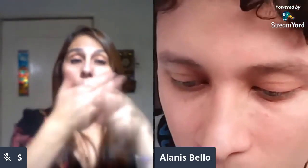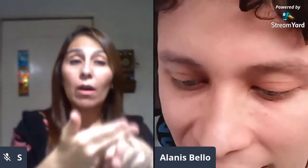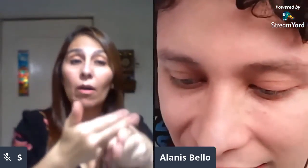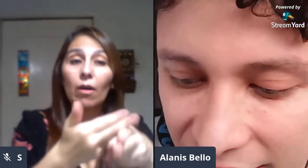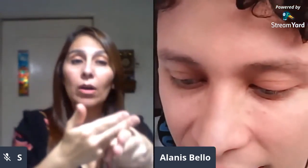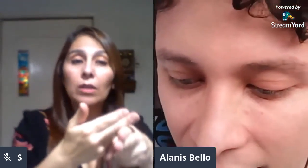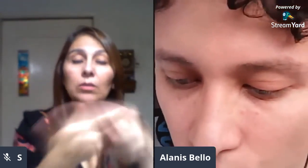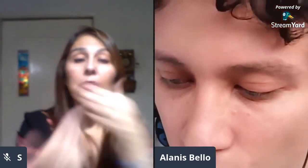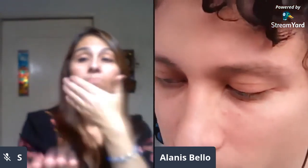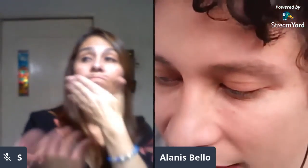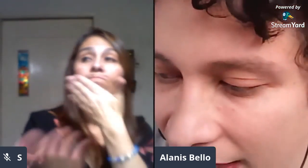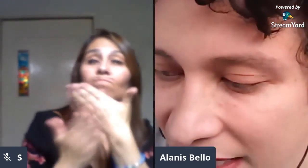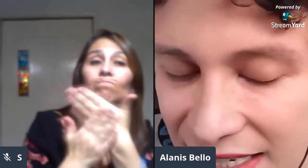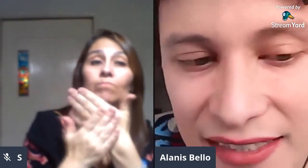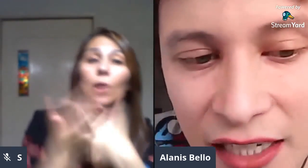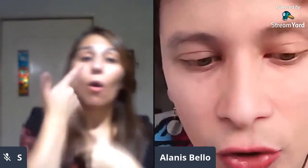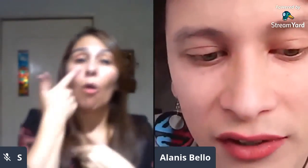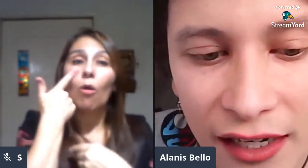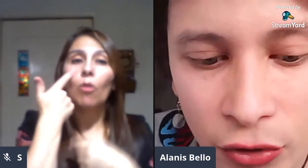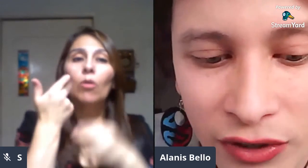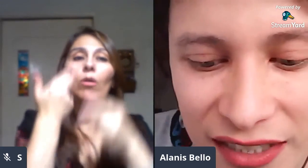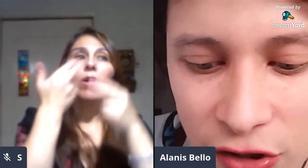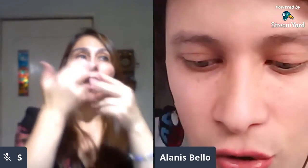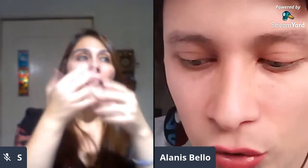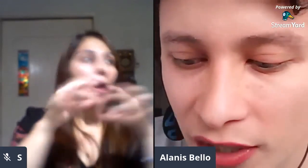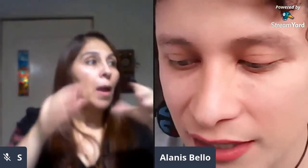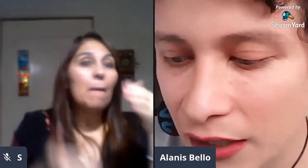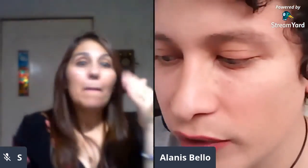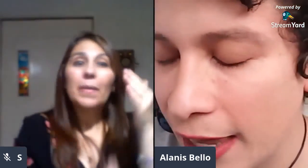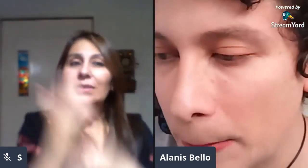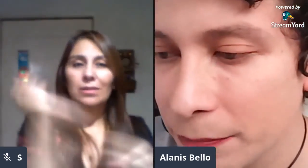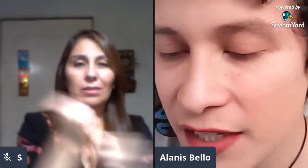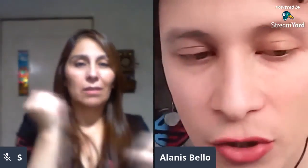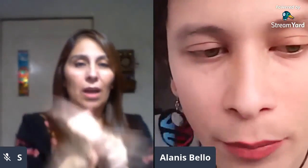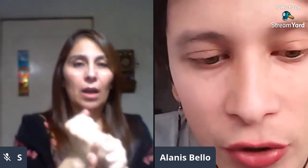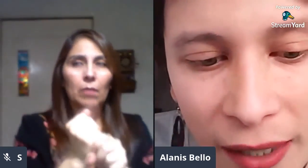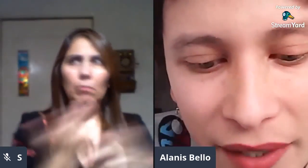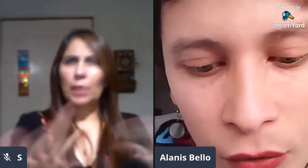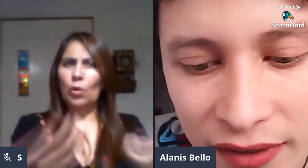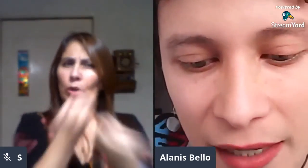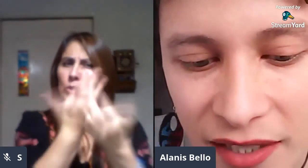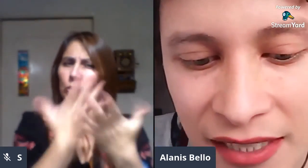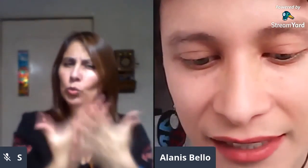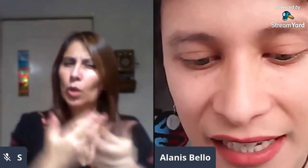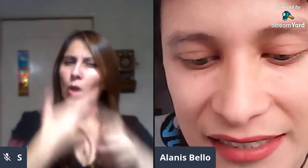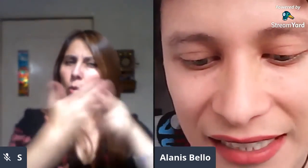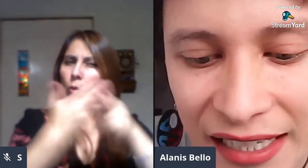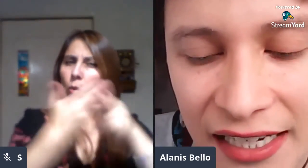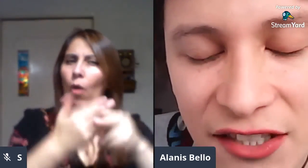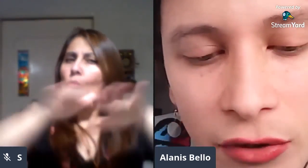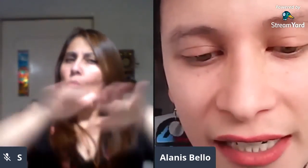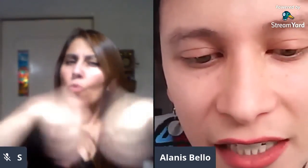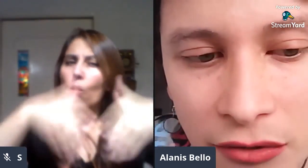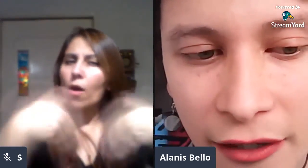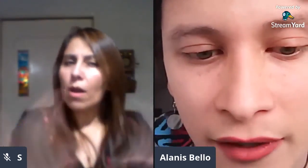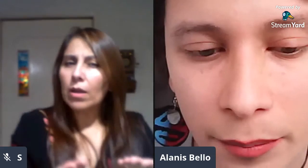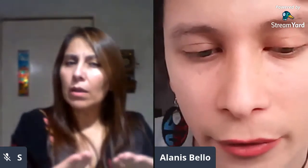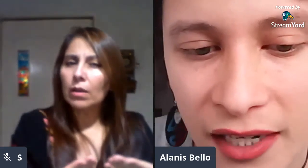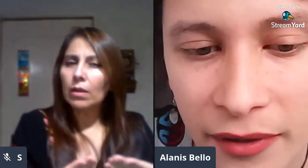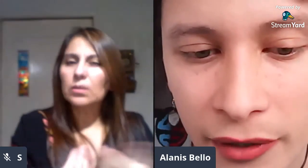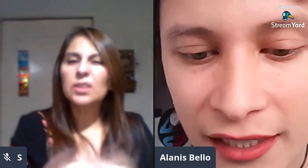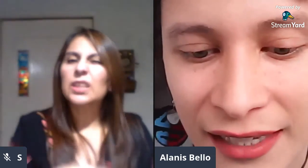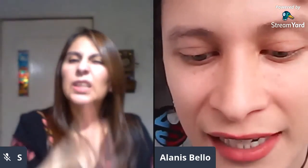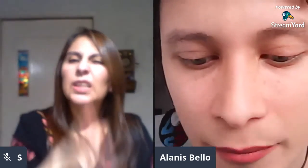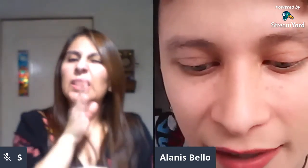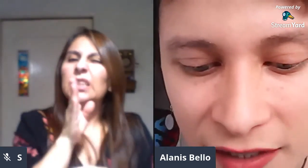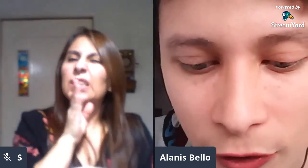llamando a retomar la actividad económica sin contar con las estructuras del cuidado. Y esto pone una pregunta de presente y es, ¿quiénes son aquellos que van a